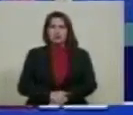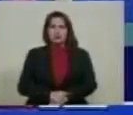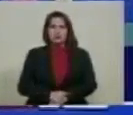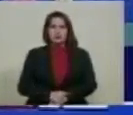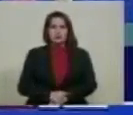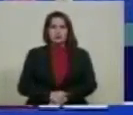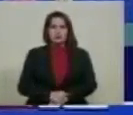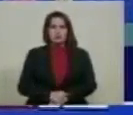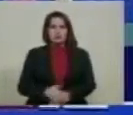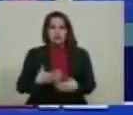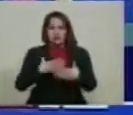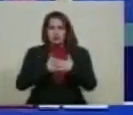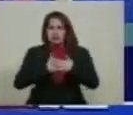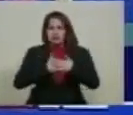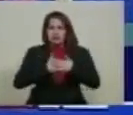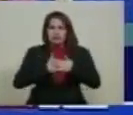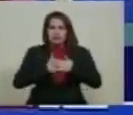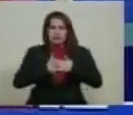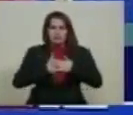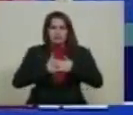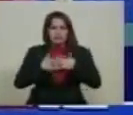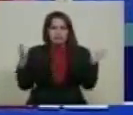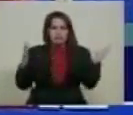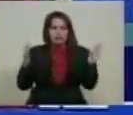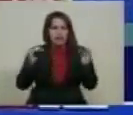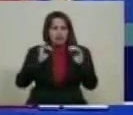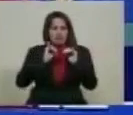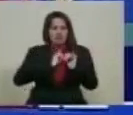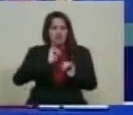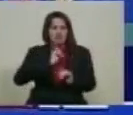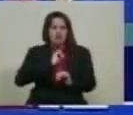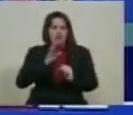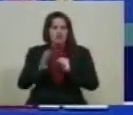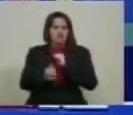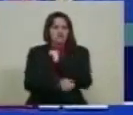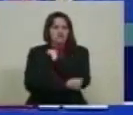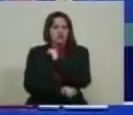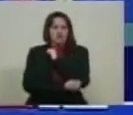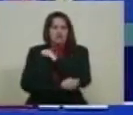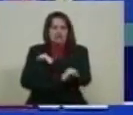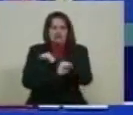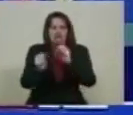Tenemos que desprendernos del individualismo, del ego.